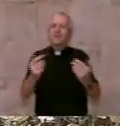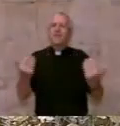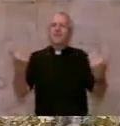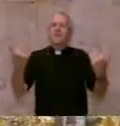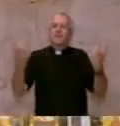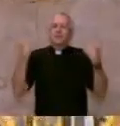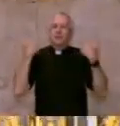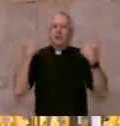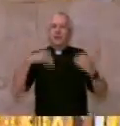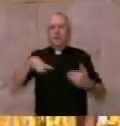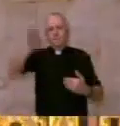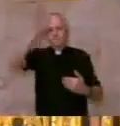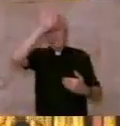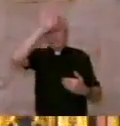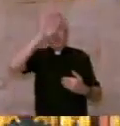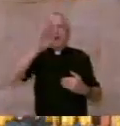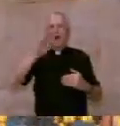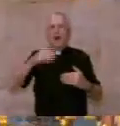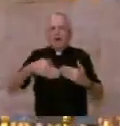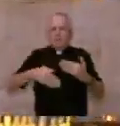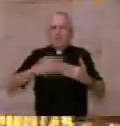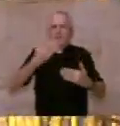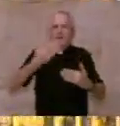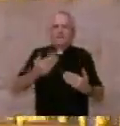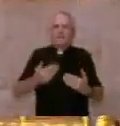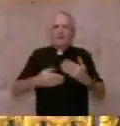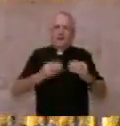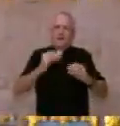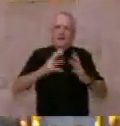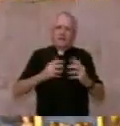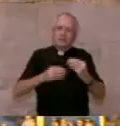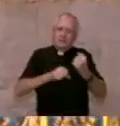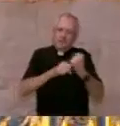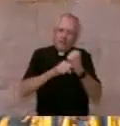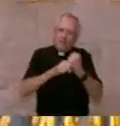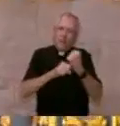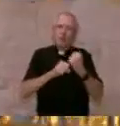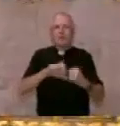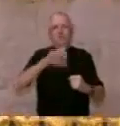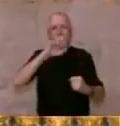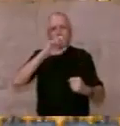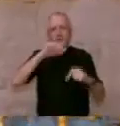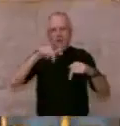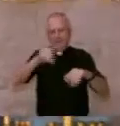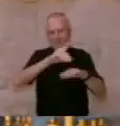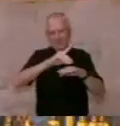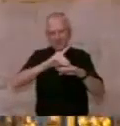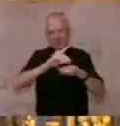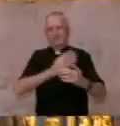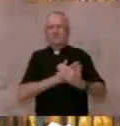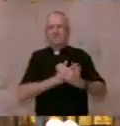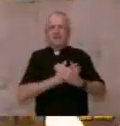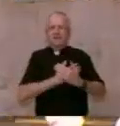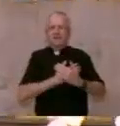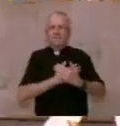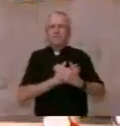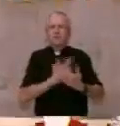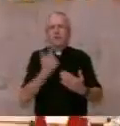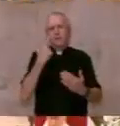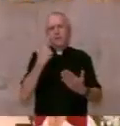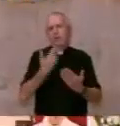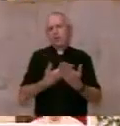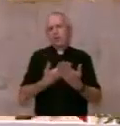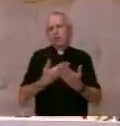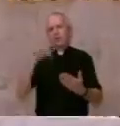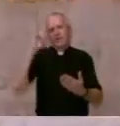Padre a desarrollar la tarea episcopal en esta querida diócesis. Su reconocida historia,